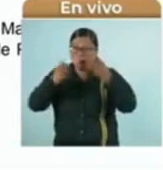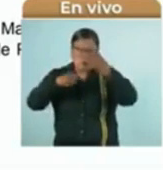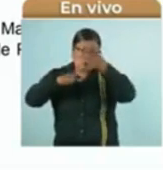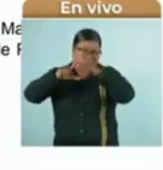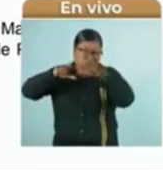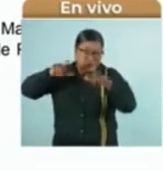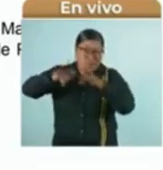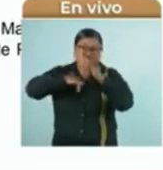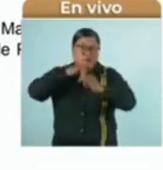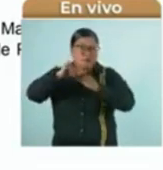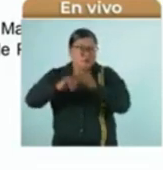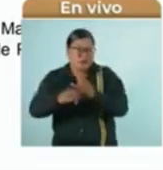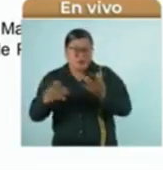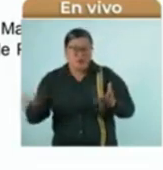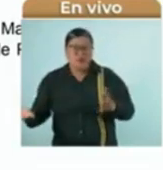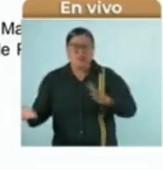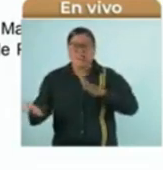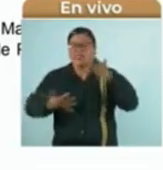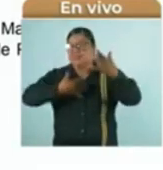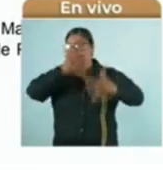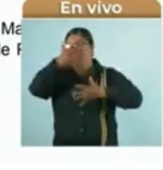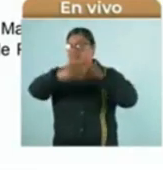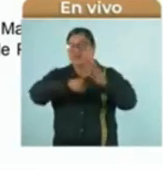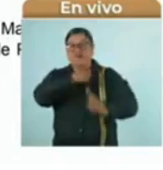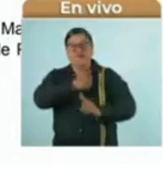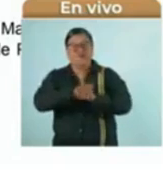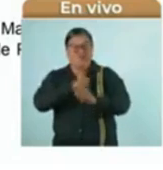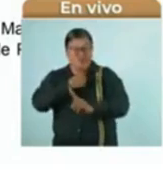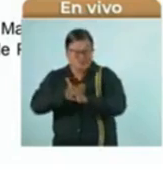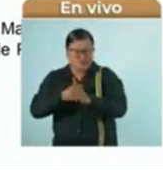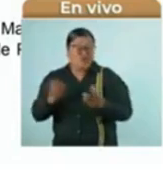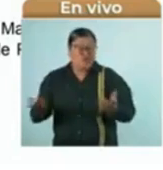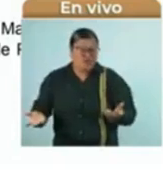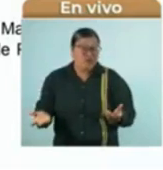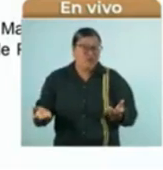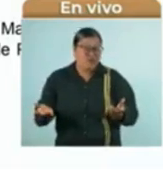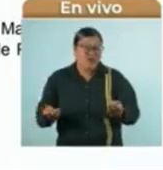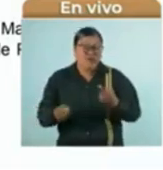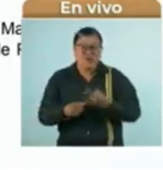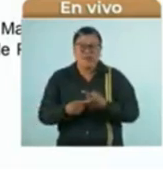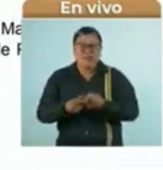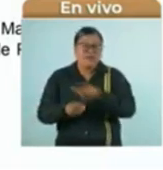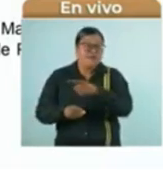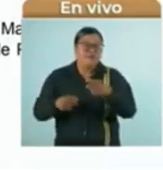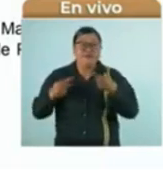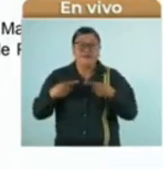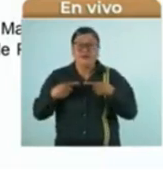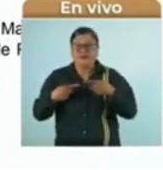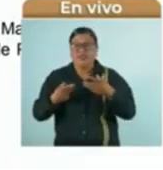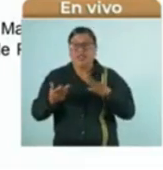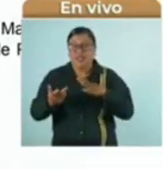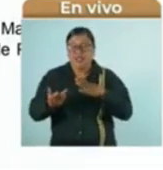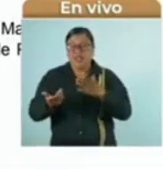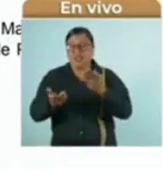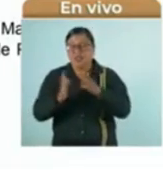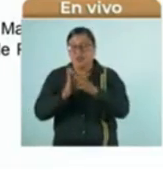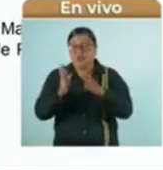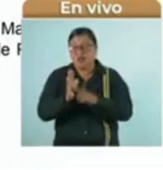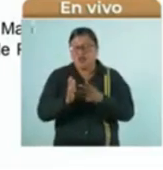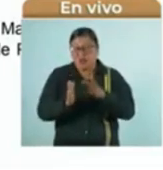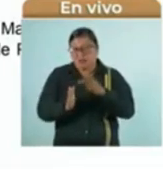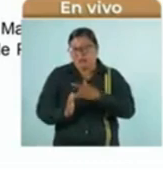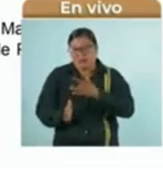nacional, extranjero, van a generar una situación de conflicto incluso con los propios prestadores de servicios de Huatulco. Lo lamentamos mucho.